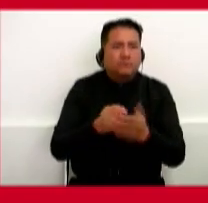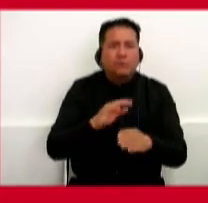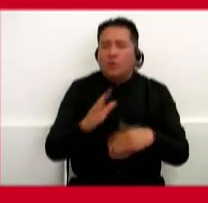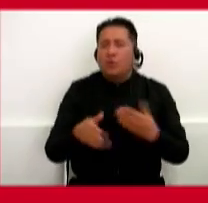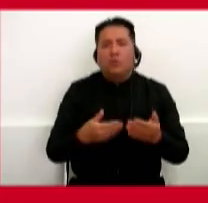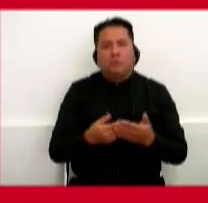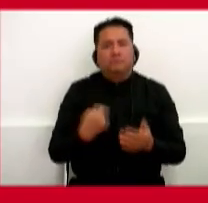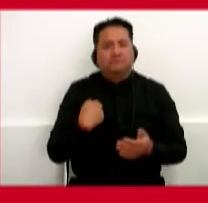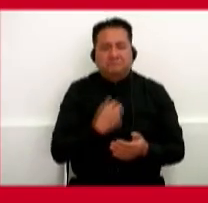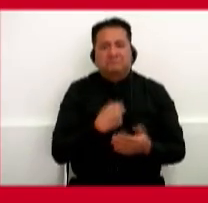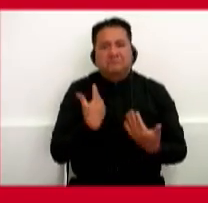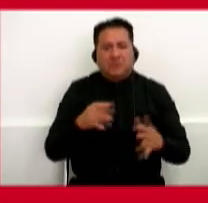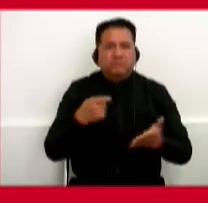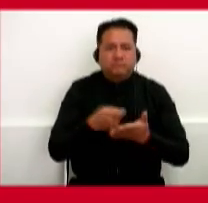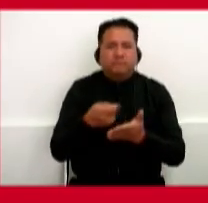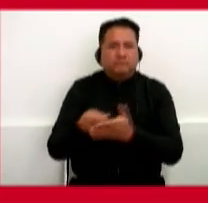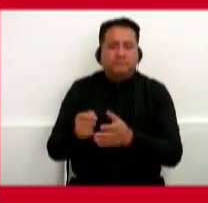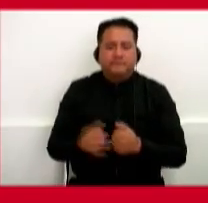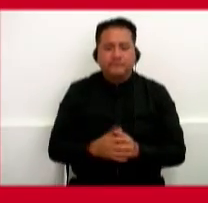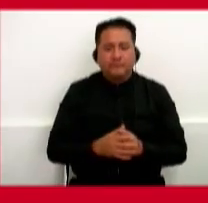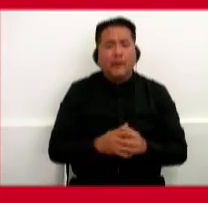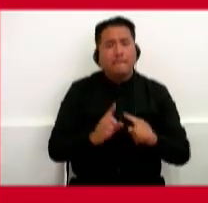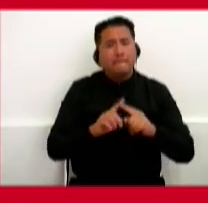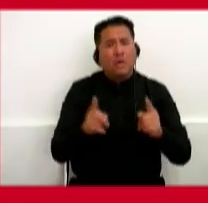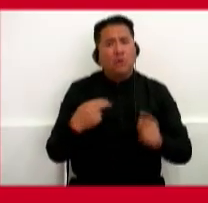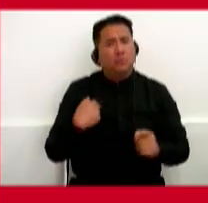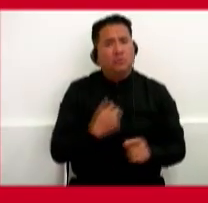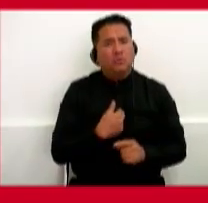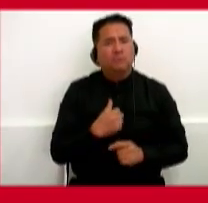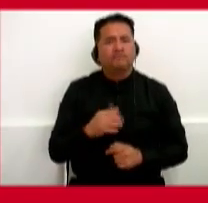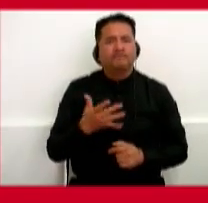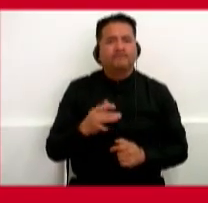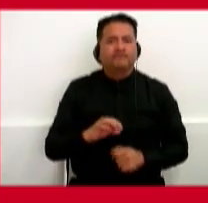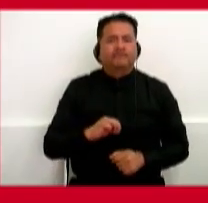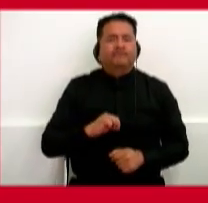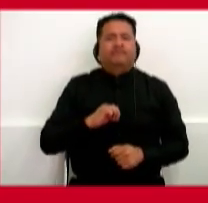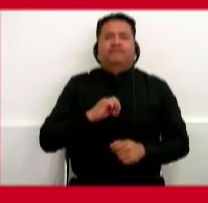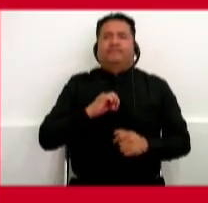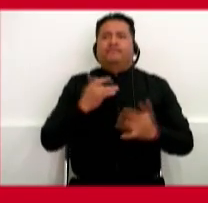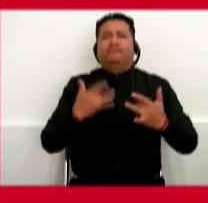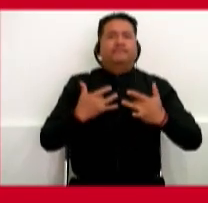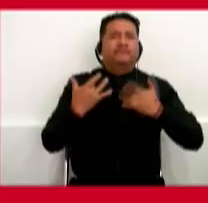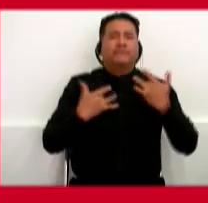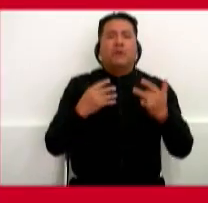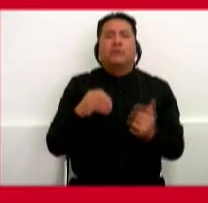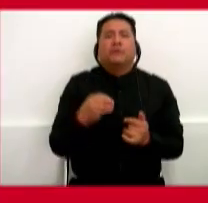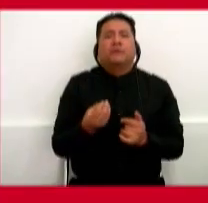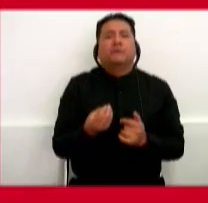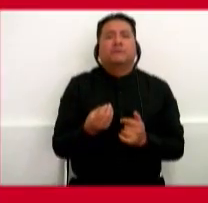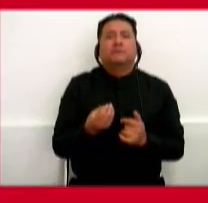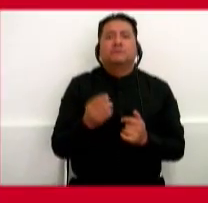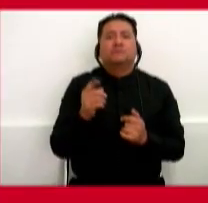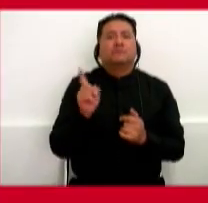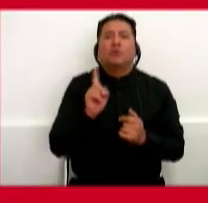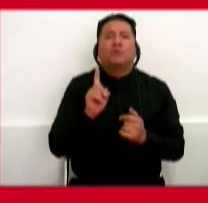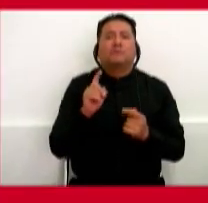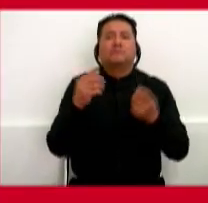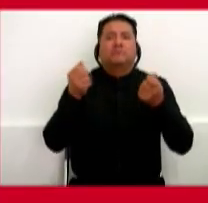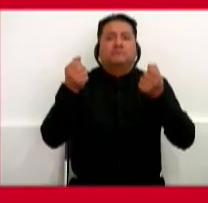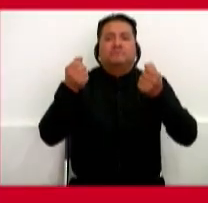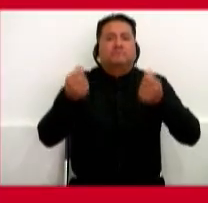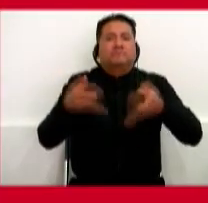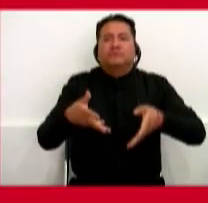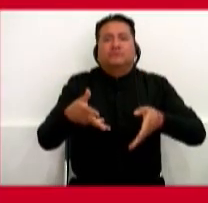nos orgullece es que tenemos 0 accidentes fatales y medioambientales en lo que vamos de